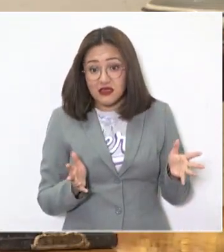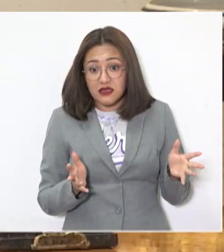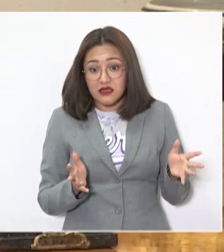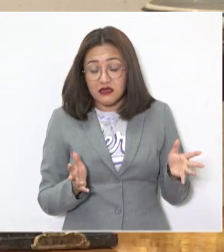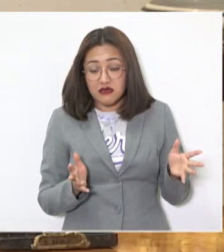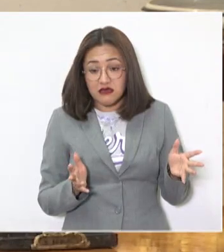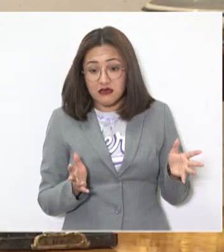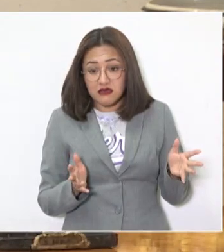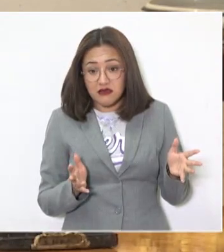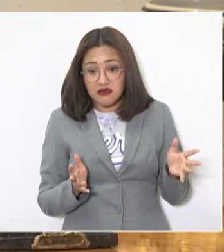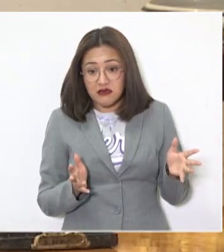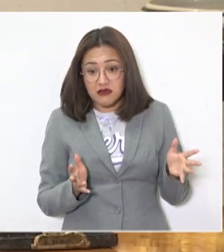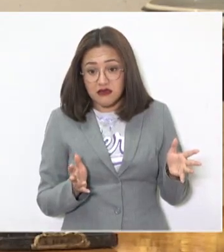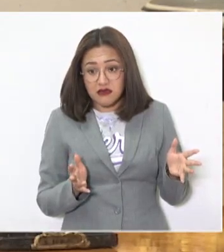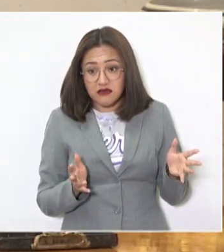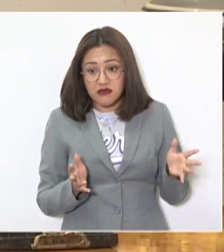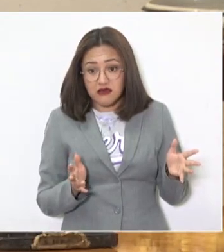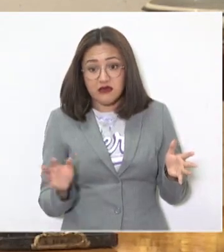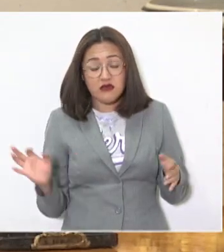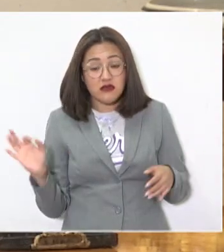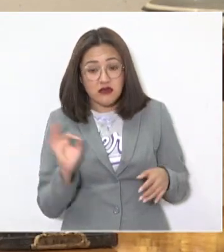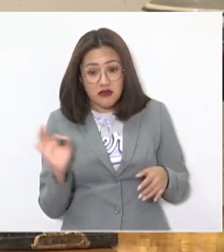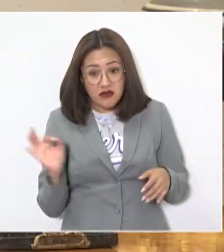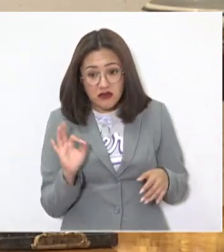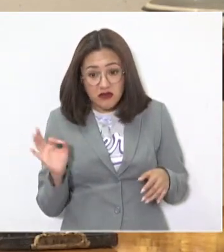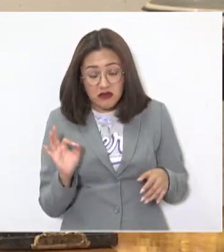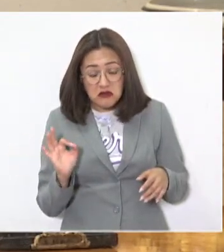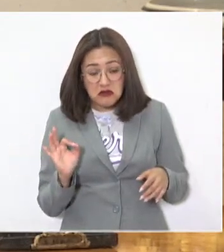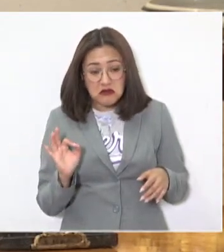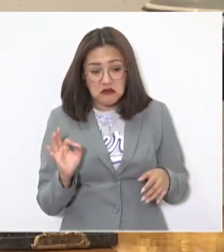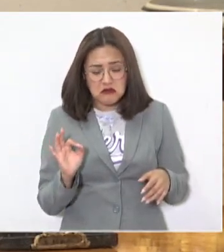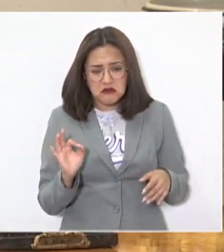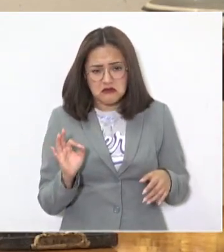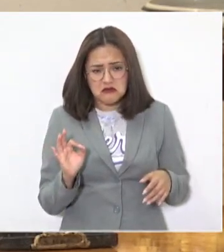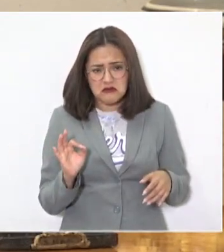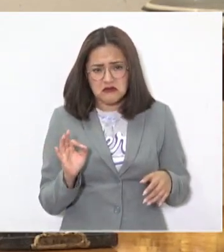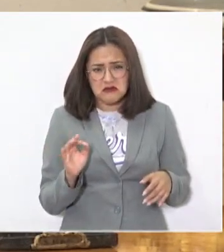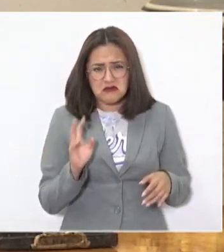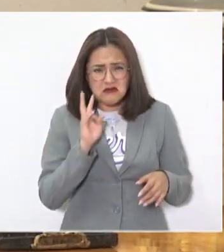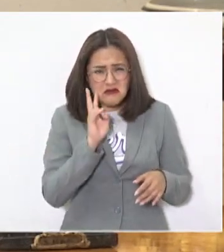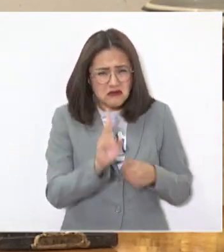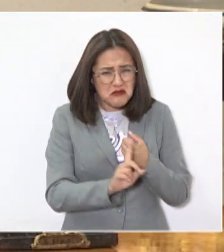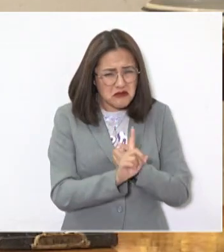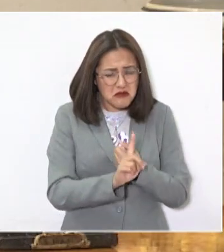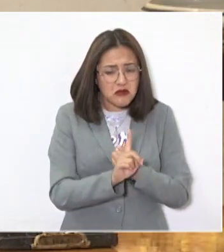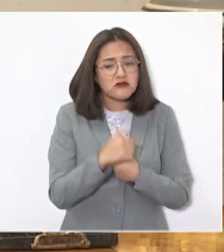sobre presuntos ilícitos, pues